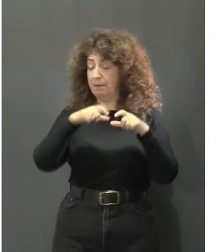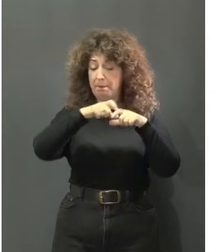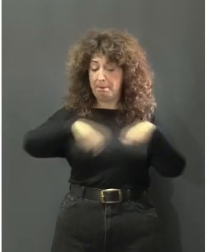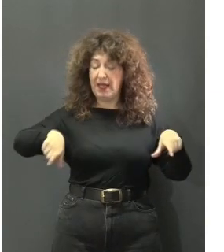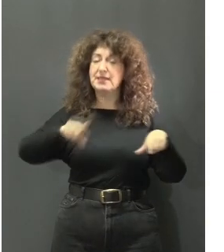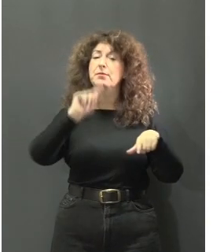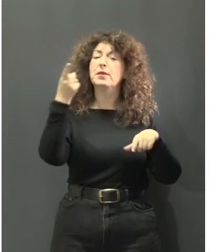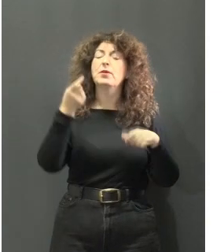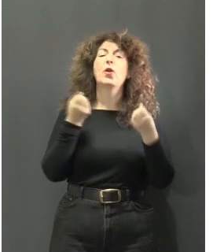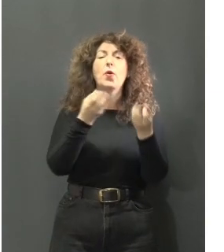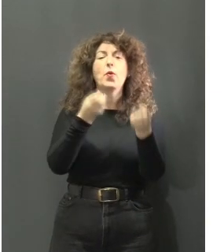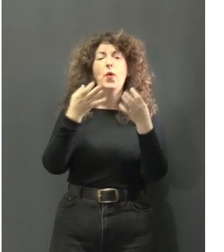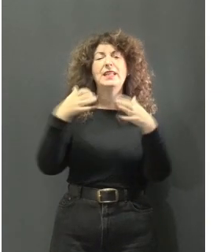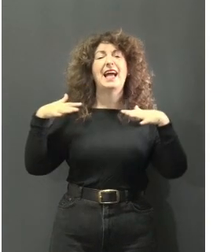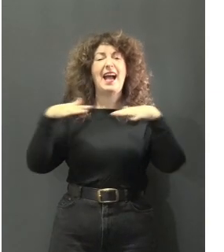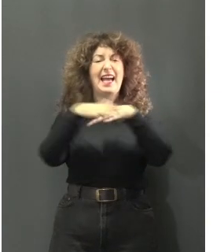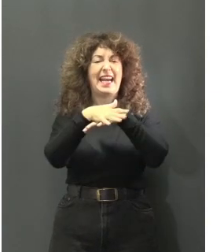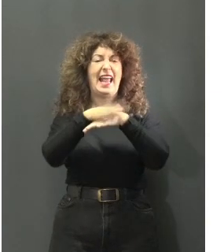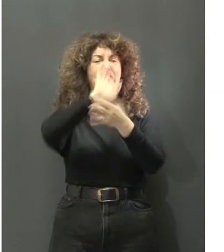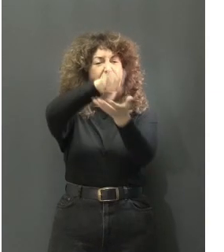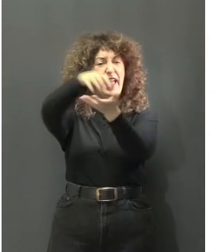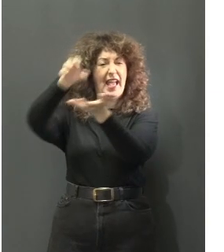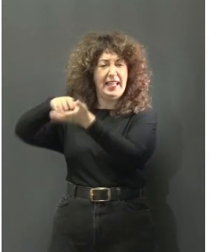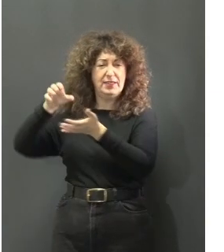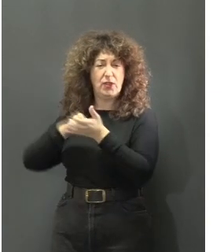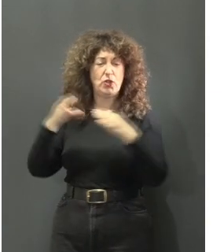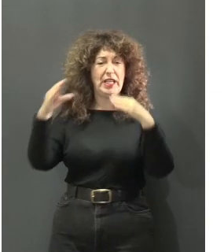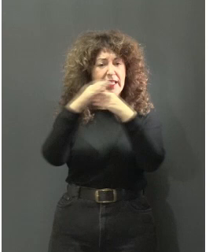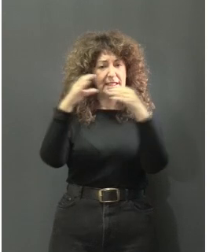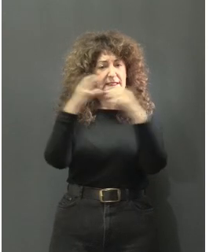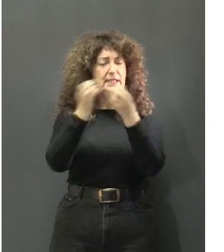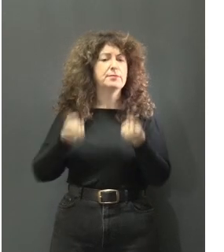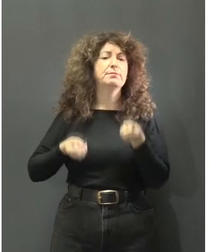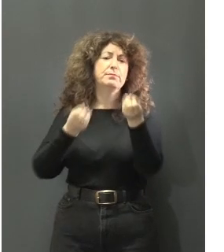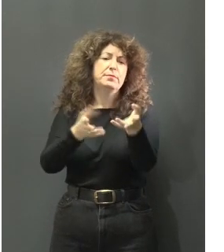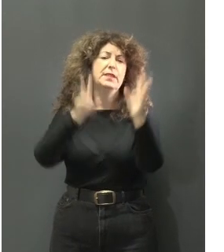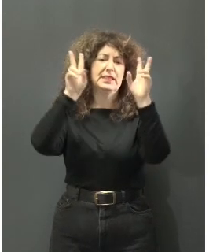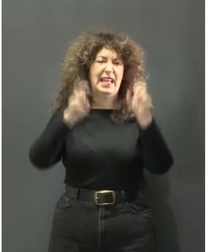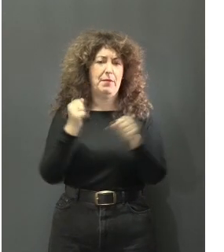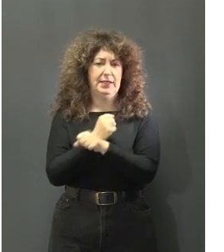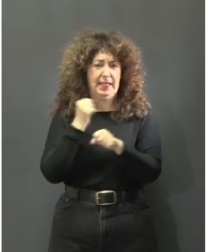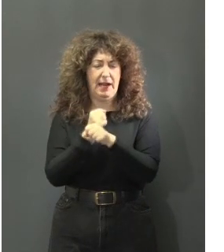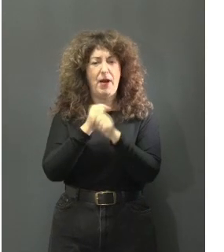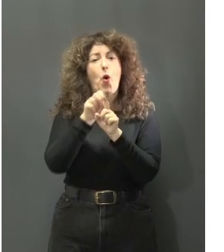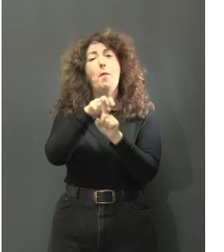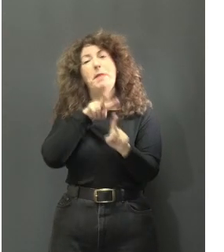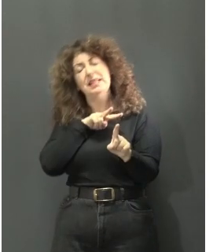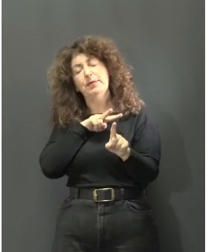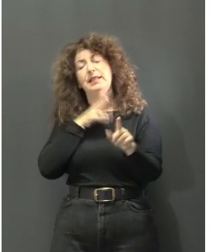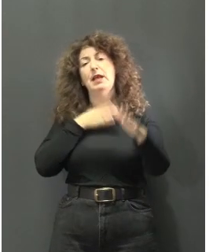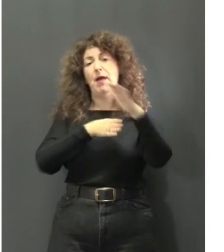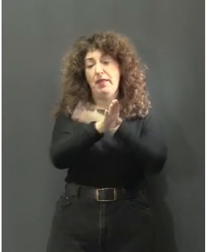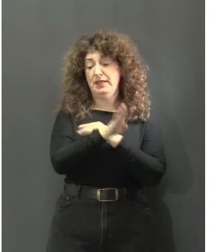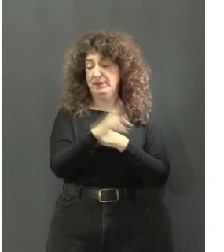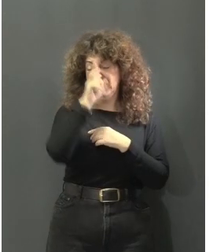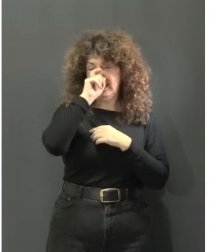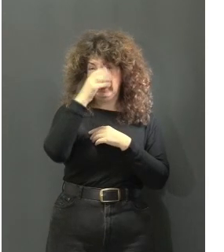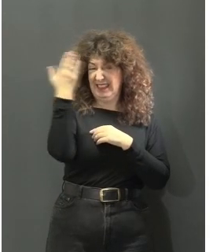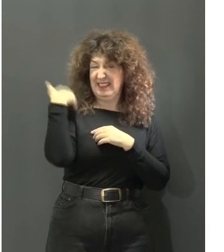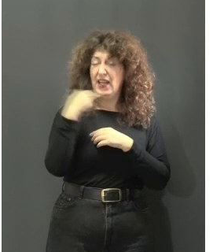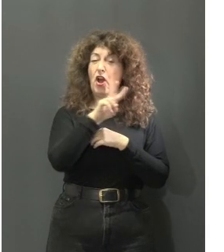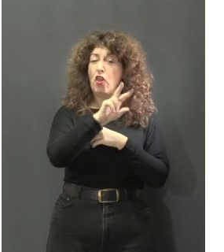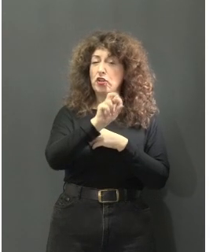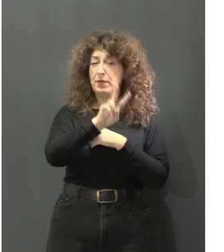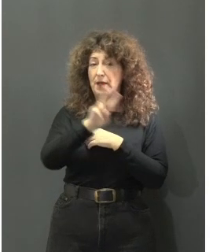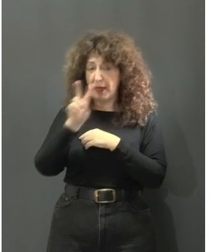desde la red de los centros del Imserso sobre esta perspectiva de la accesibilidad. Como saben, en el año 2022 se publicó la